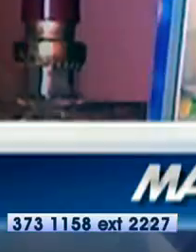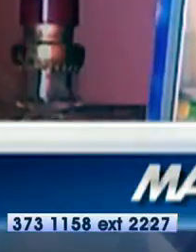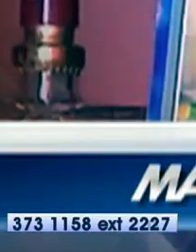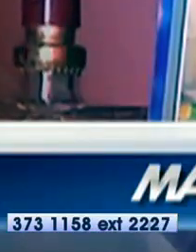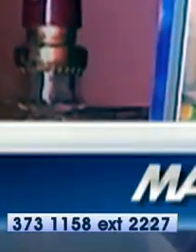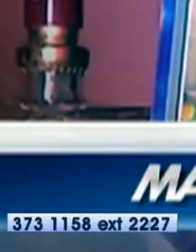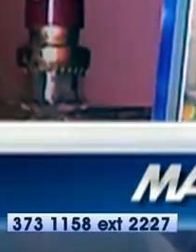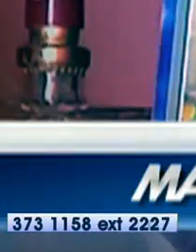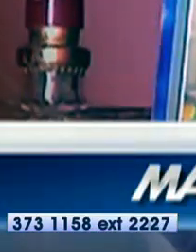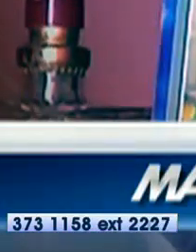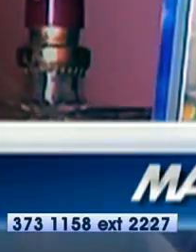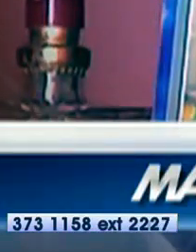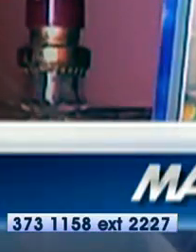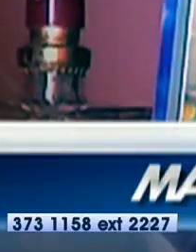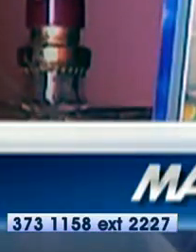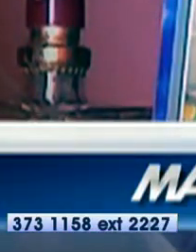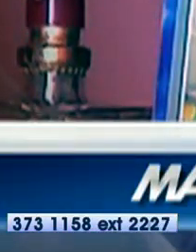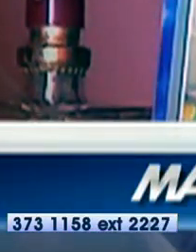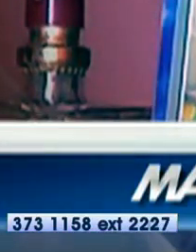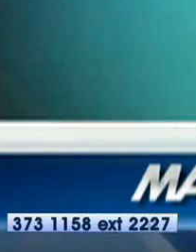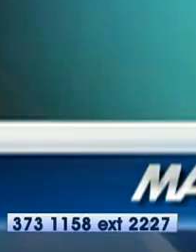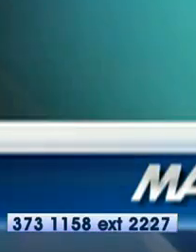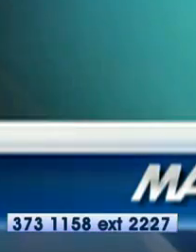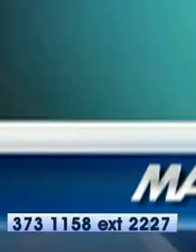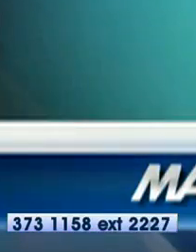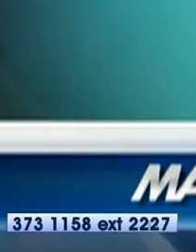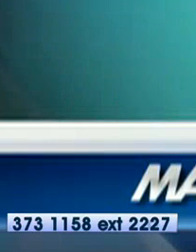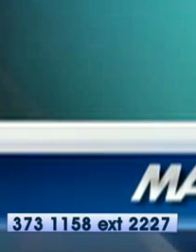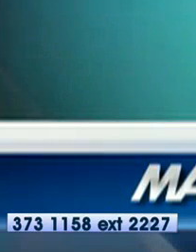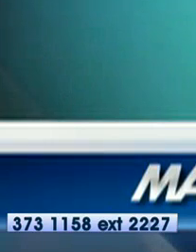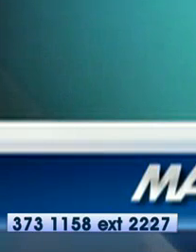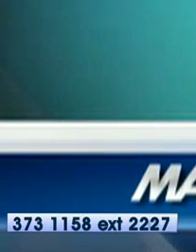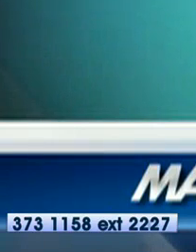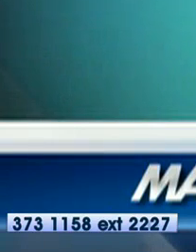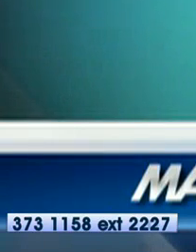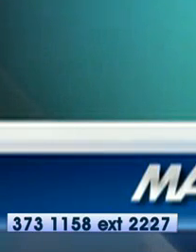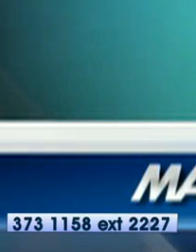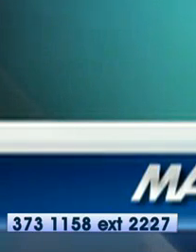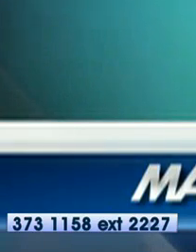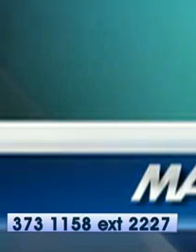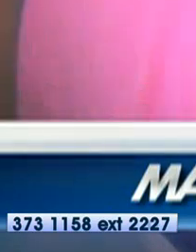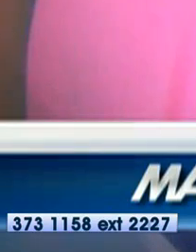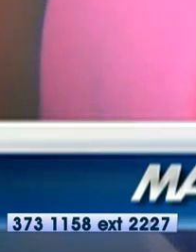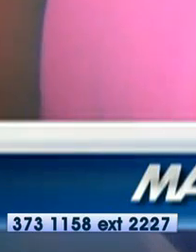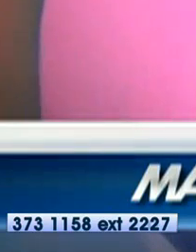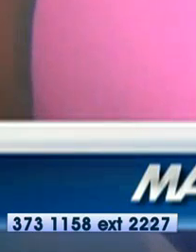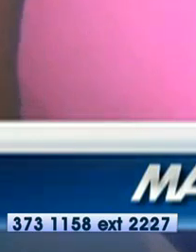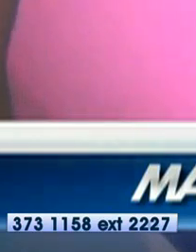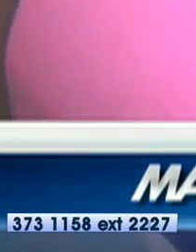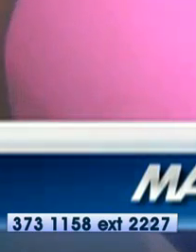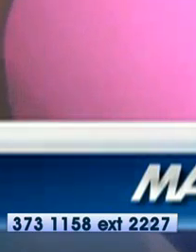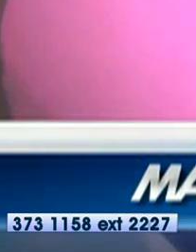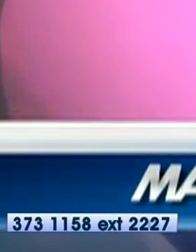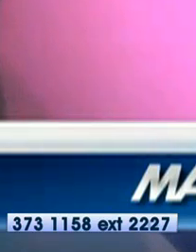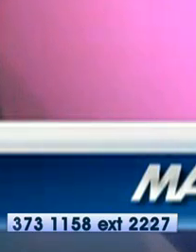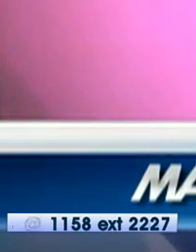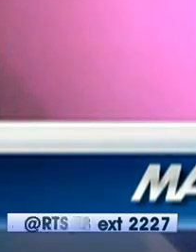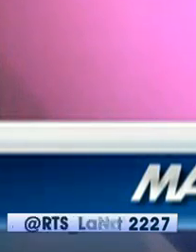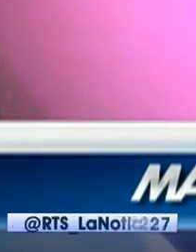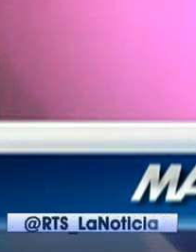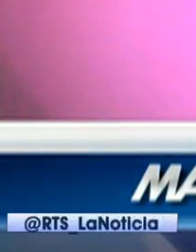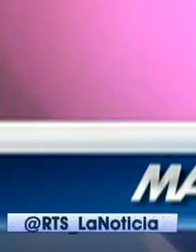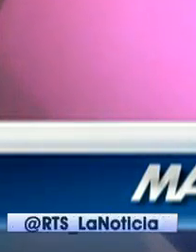Mañana, en la noticia de las 6:30, familiares buscan a su hija desaparecida, aseguran que